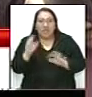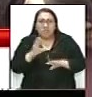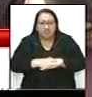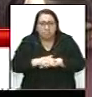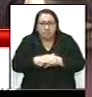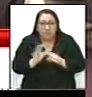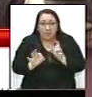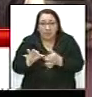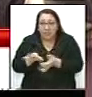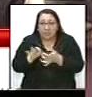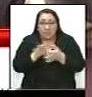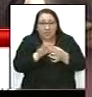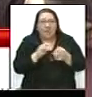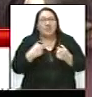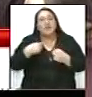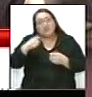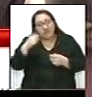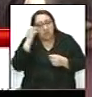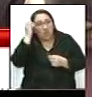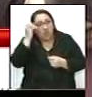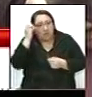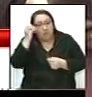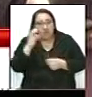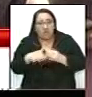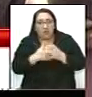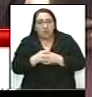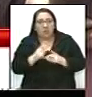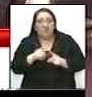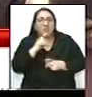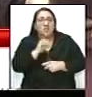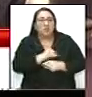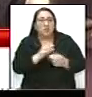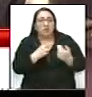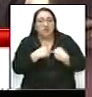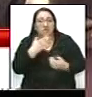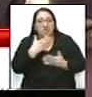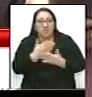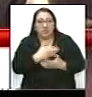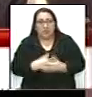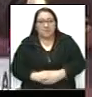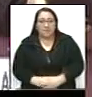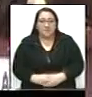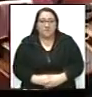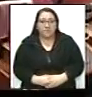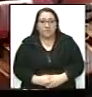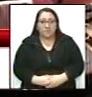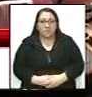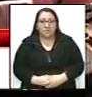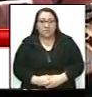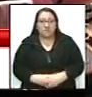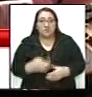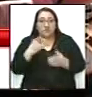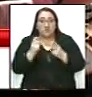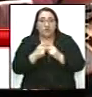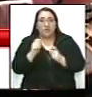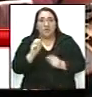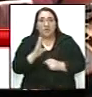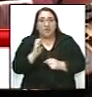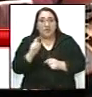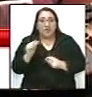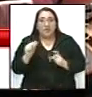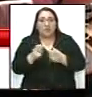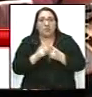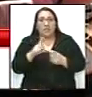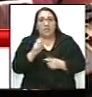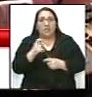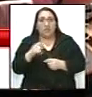debería tener una opinión de los entes responsables. Gracias, presidenta. Gracias, congresista Beteta. Congresista Letona, para